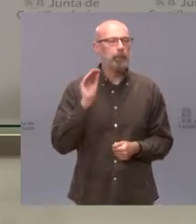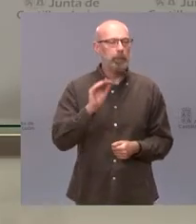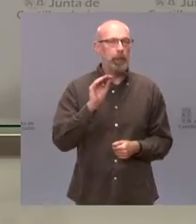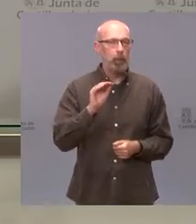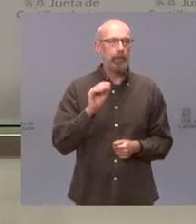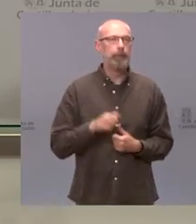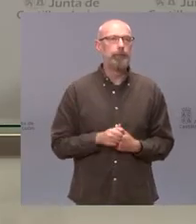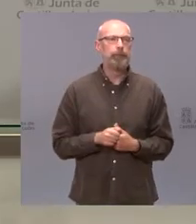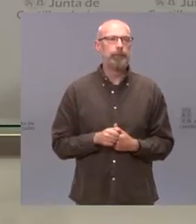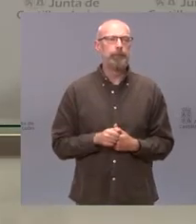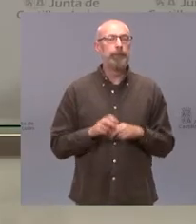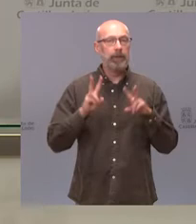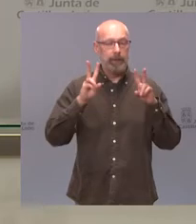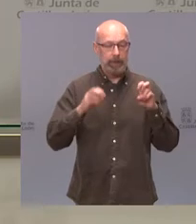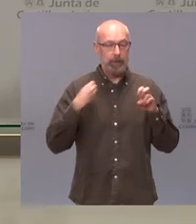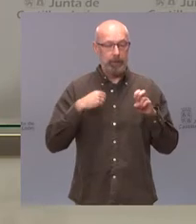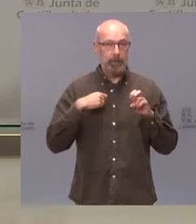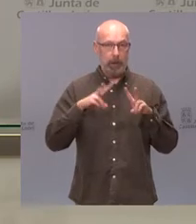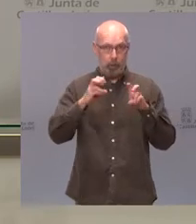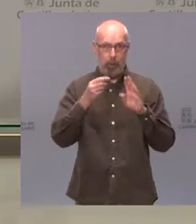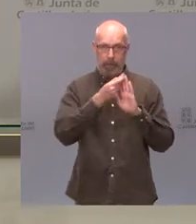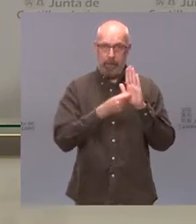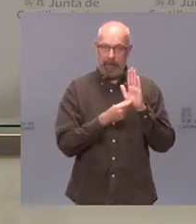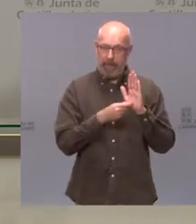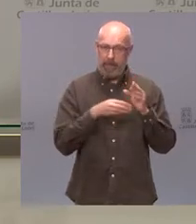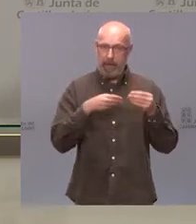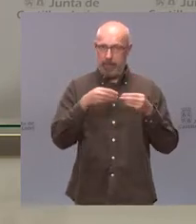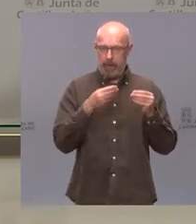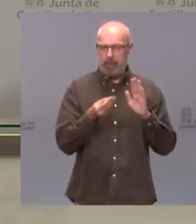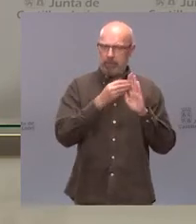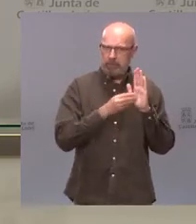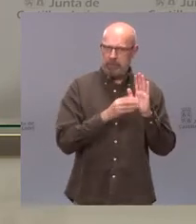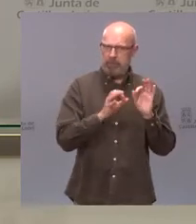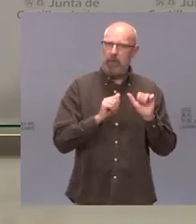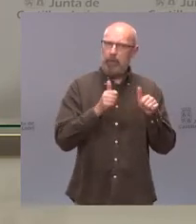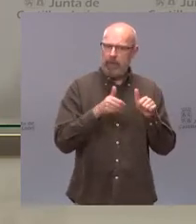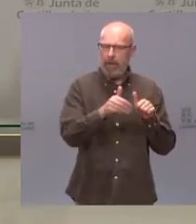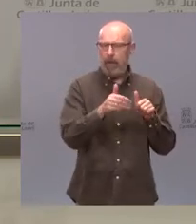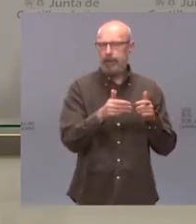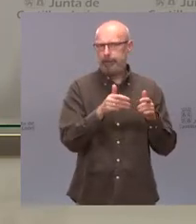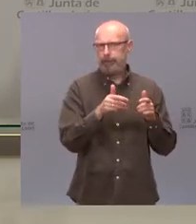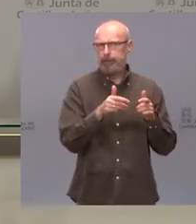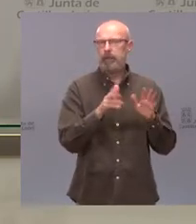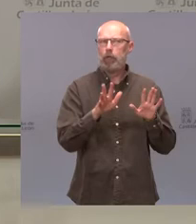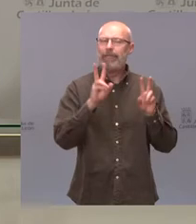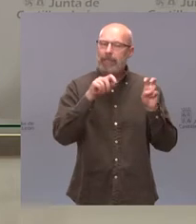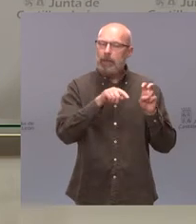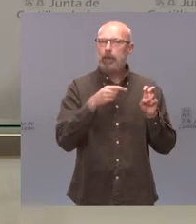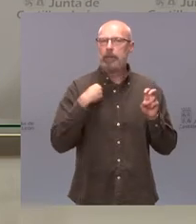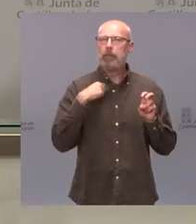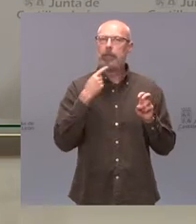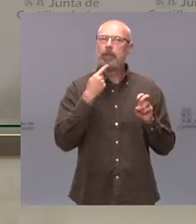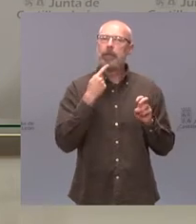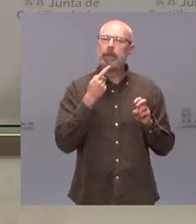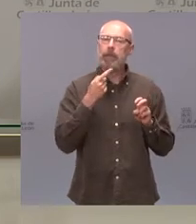Sobre la entrada en vigor de las nuevas medidas, yo entiendo, ya que ustedes dejaron el tema del cierre del interior